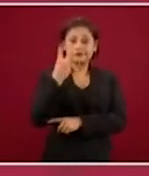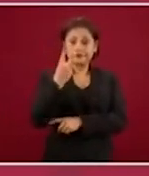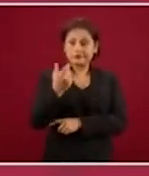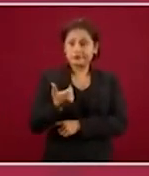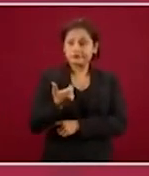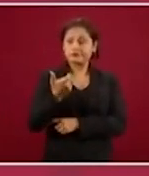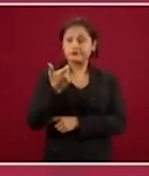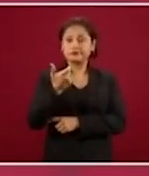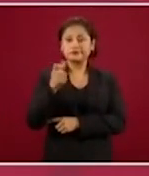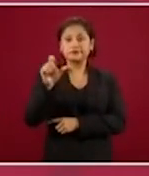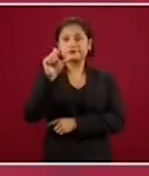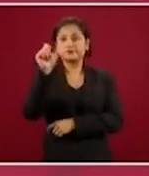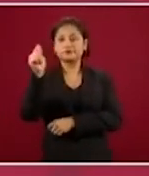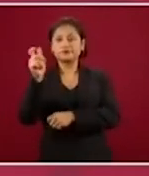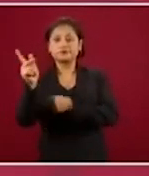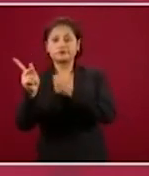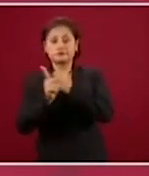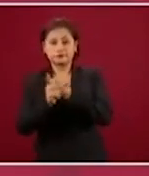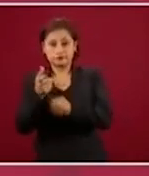O sea, está